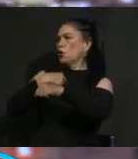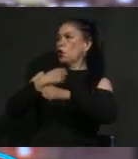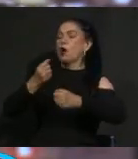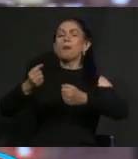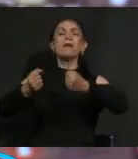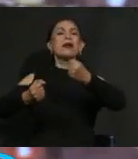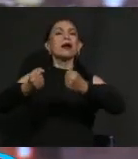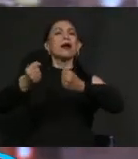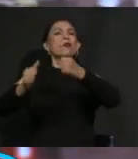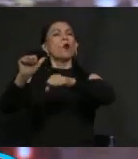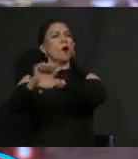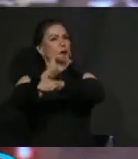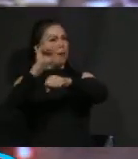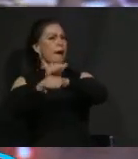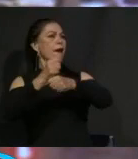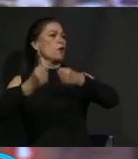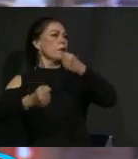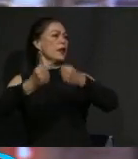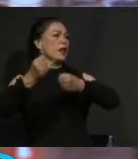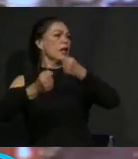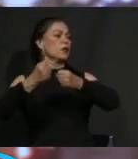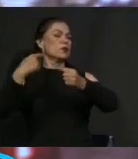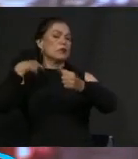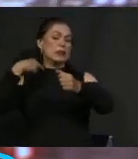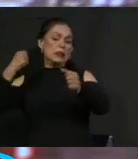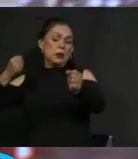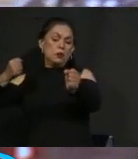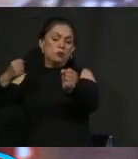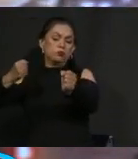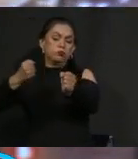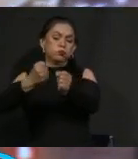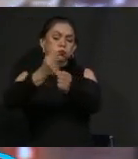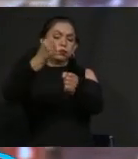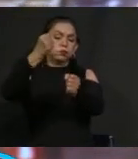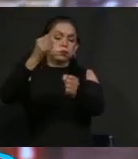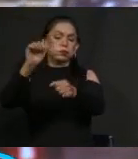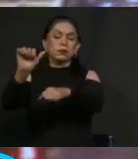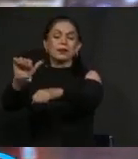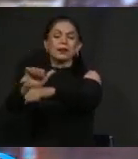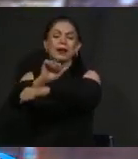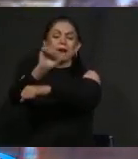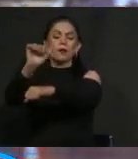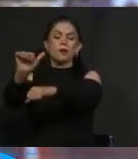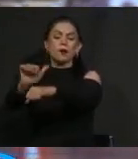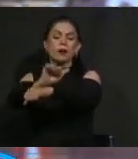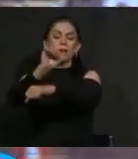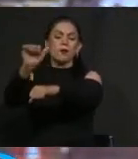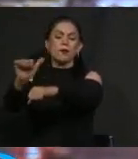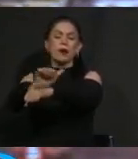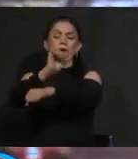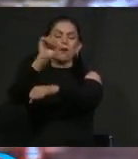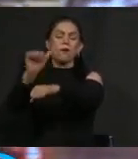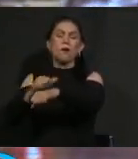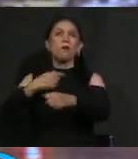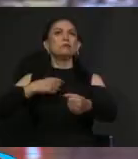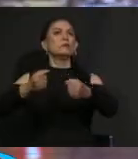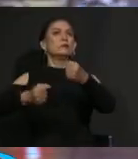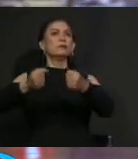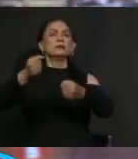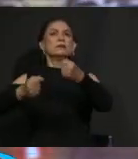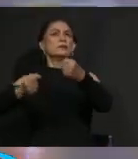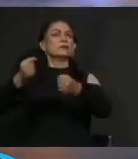atrás no tengo muy claro lo que sucedió porque tengo como flash así muy muy